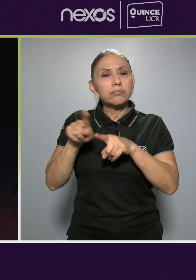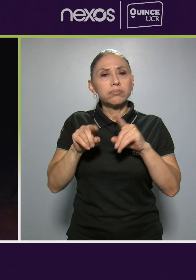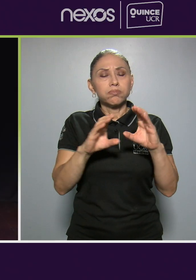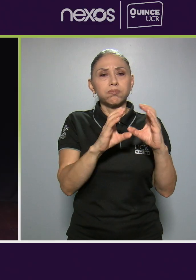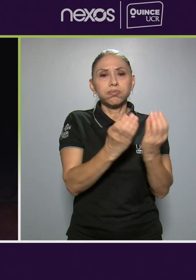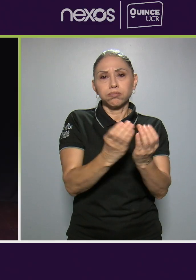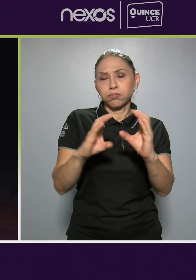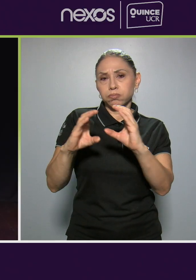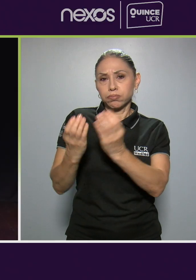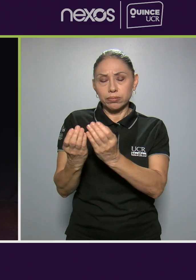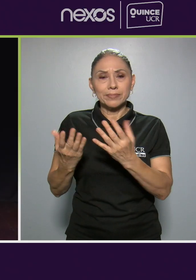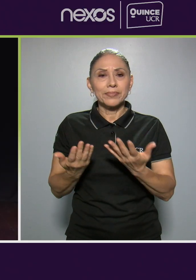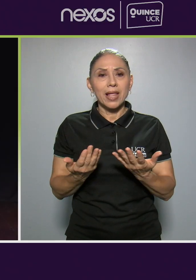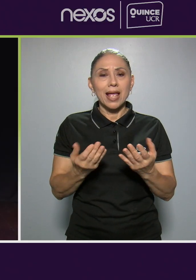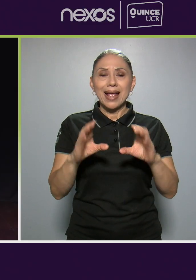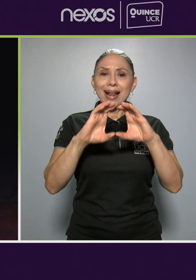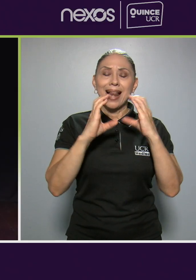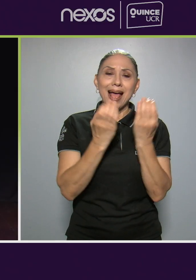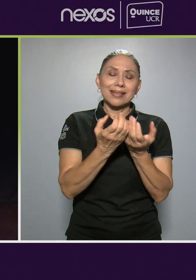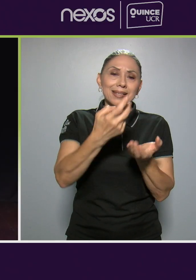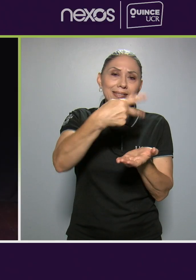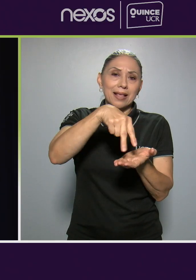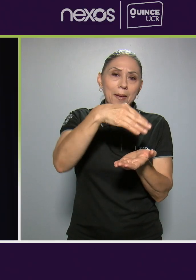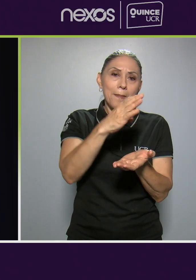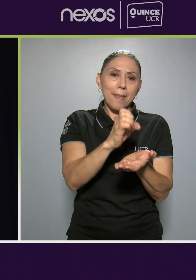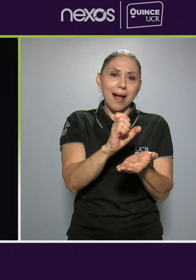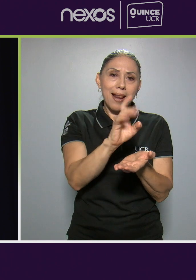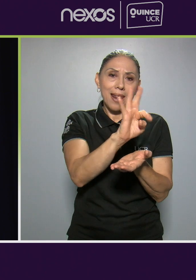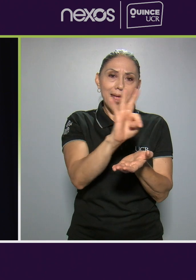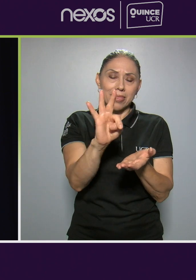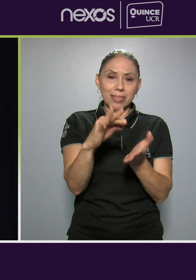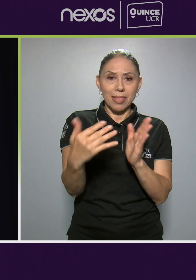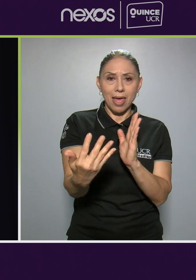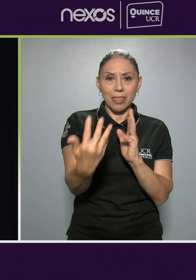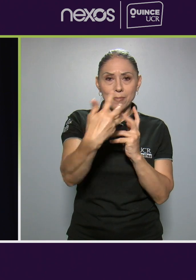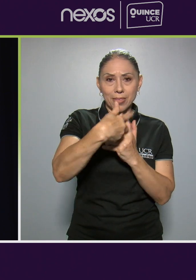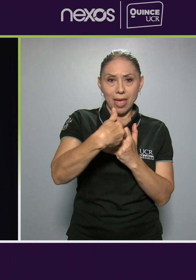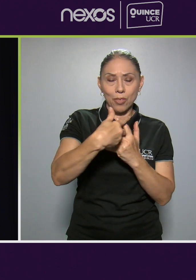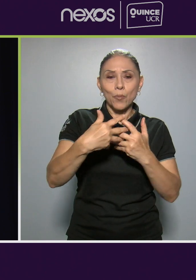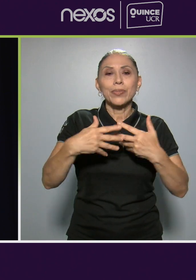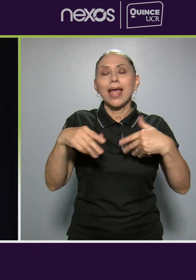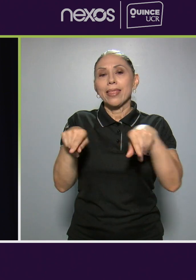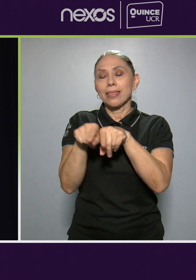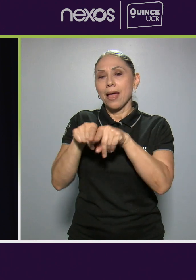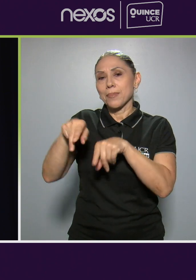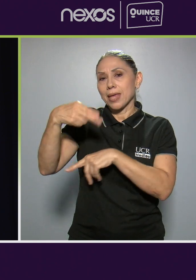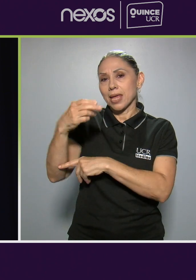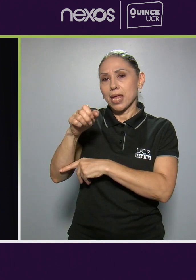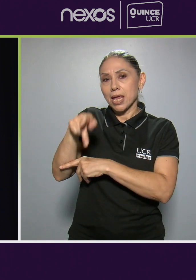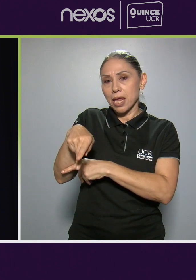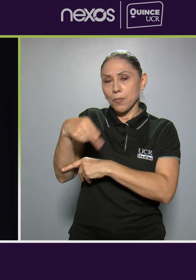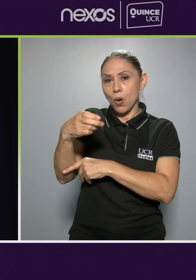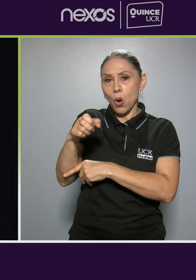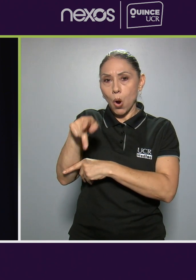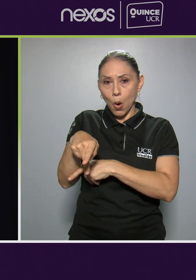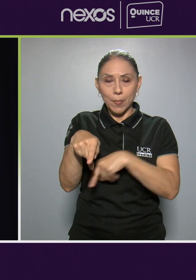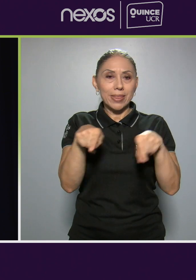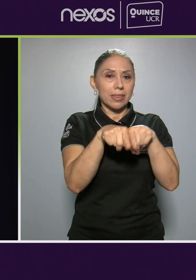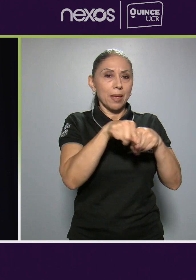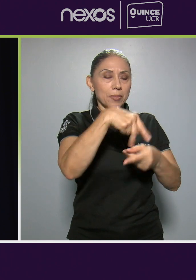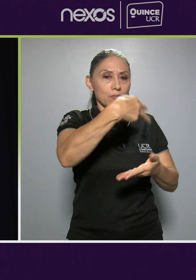clases, clases de ballet adaptado, tuvimos clases de hip hop, tuvimos clases de